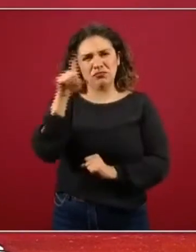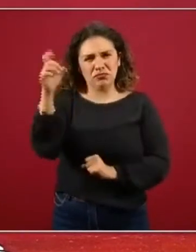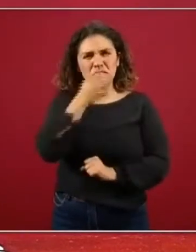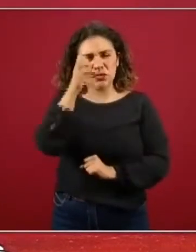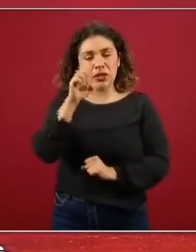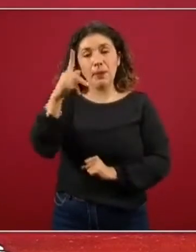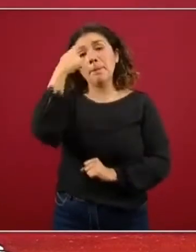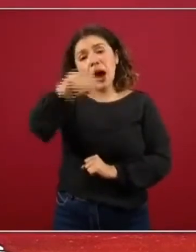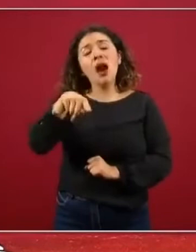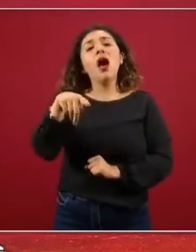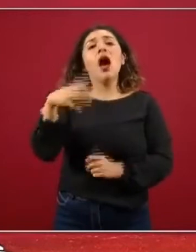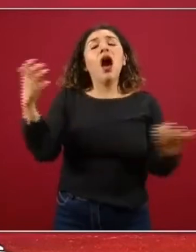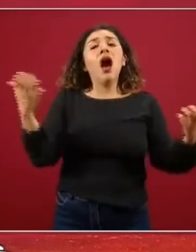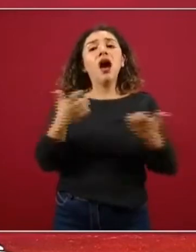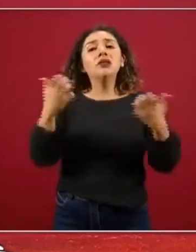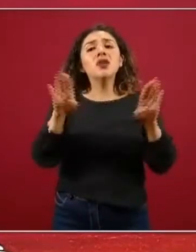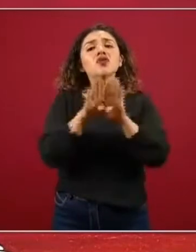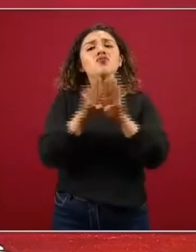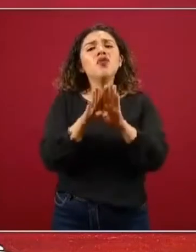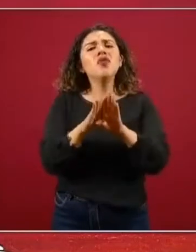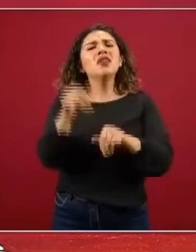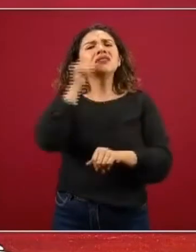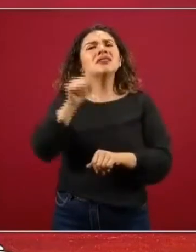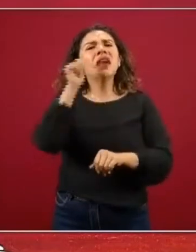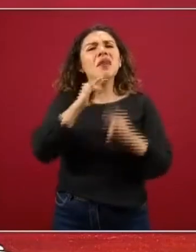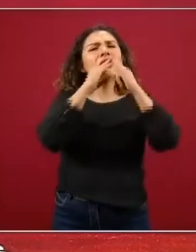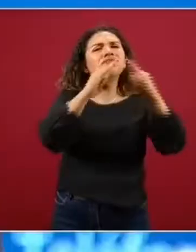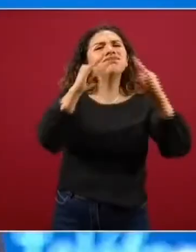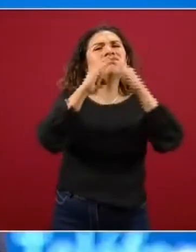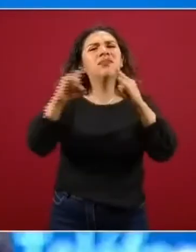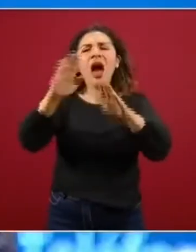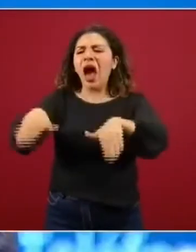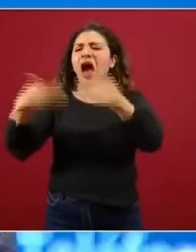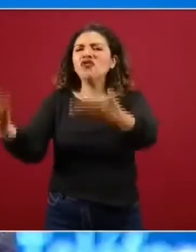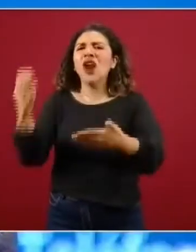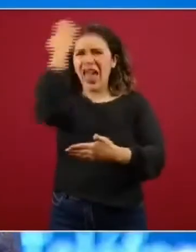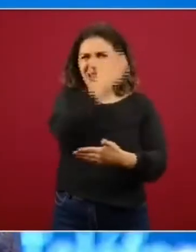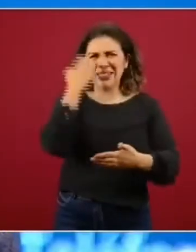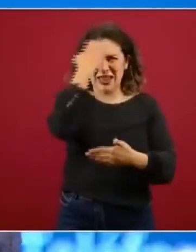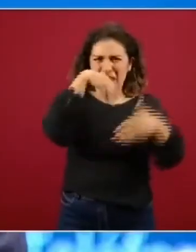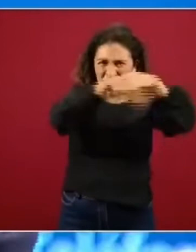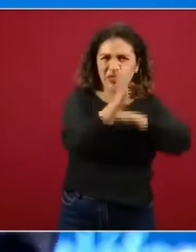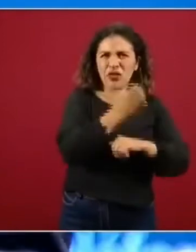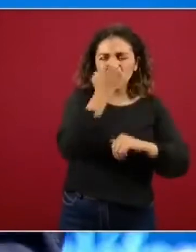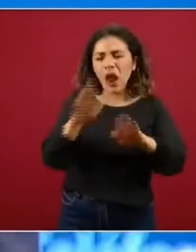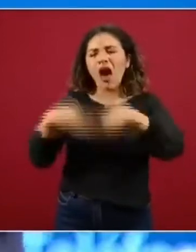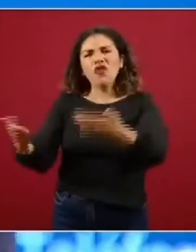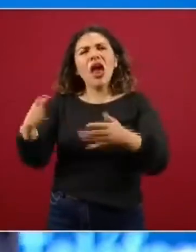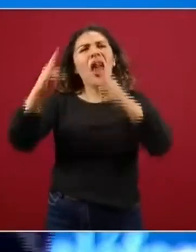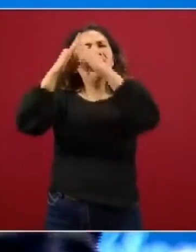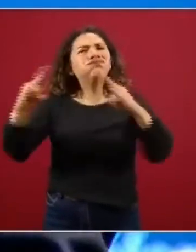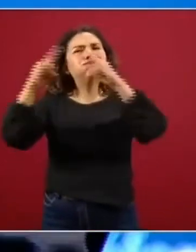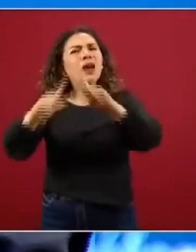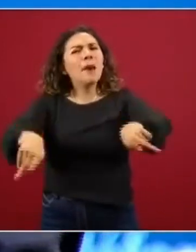impedir que se hagan las quermeses que se hacen cuando iba a hacer el examen entonces desde